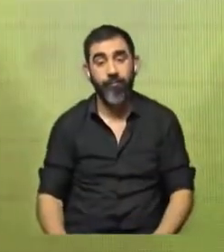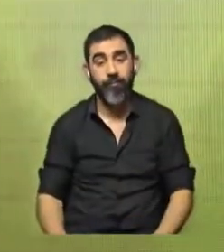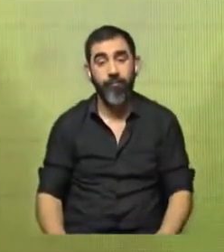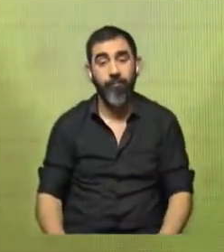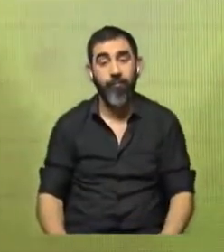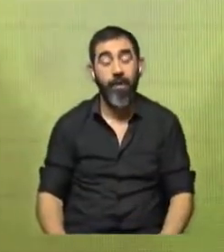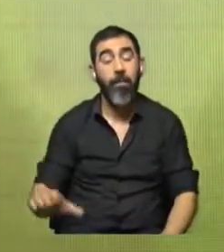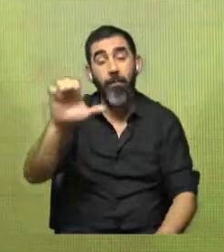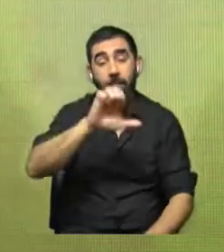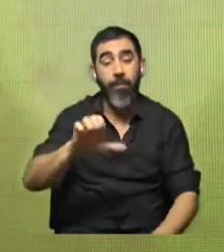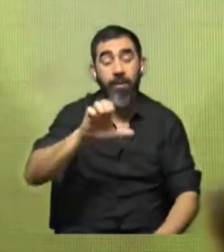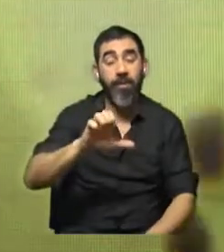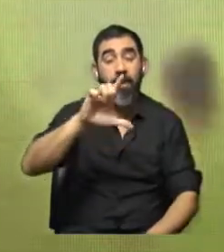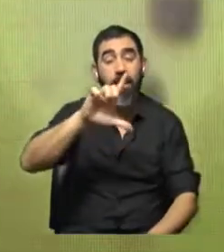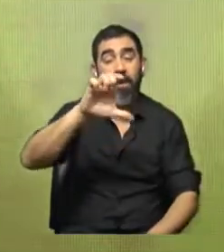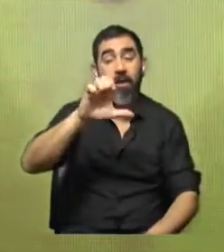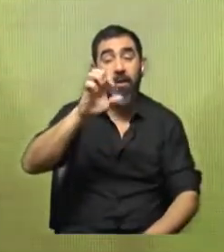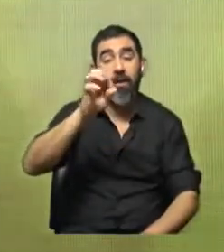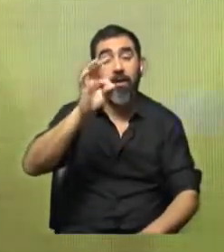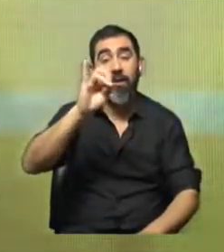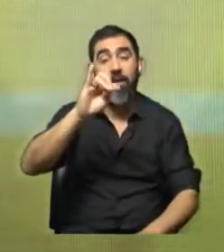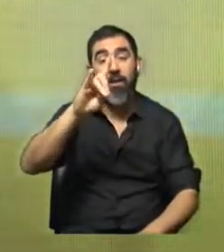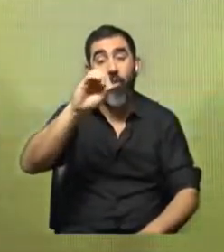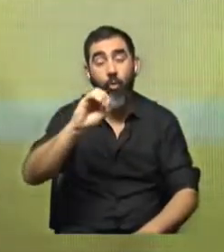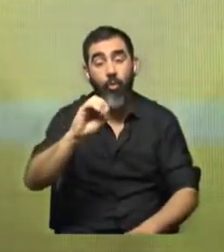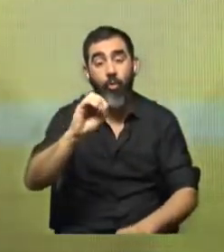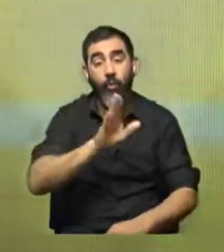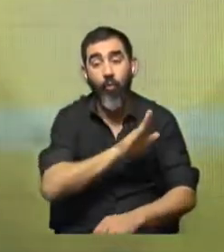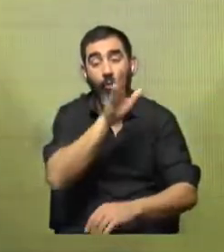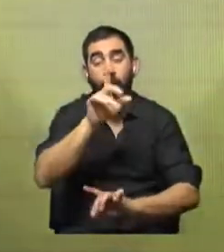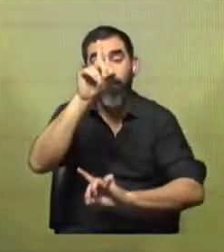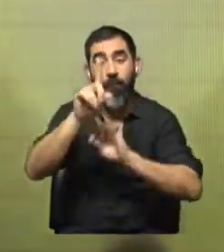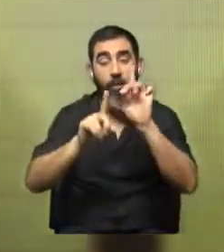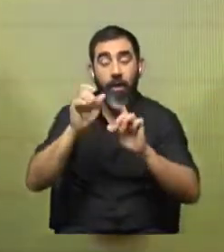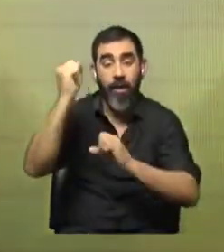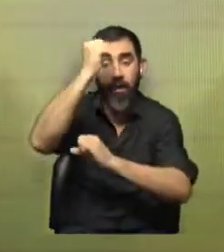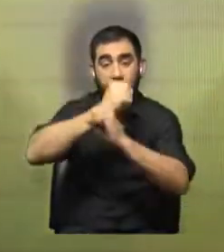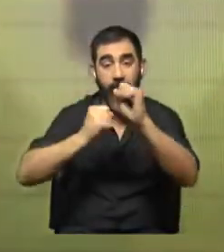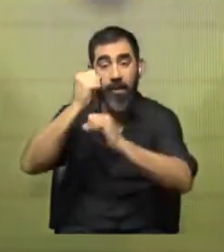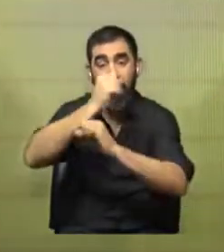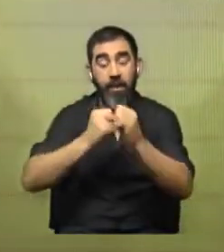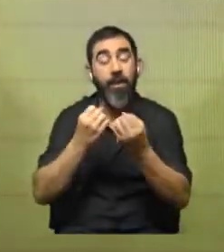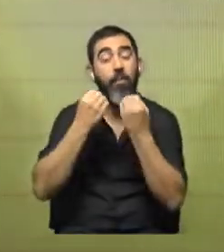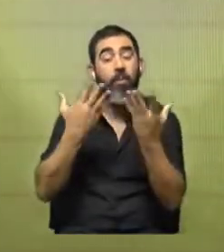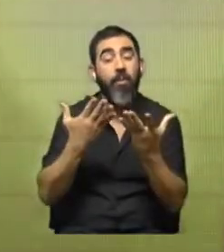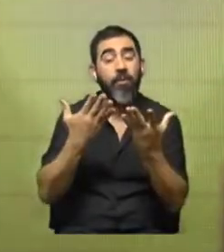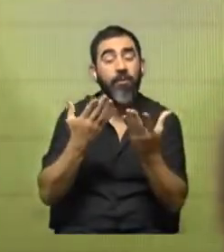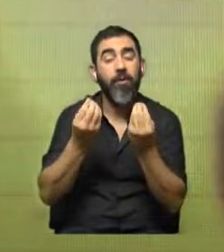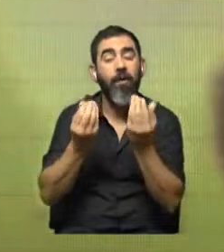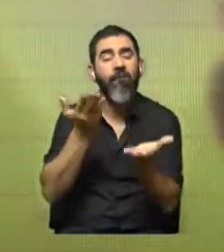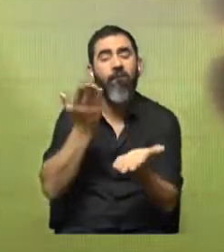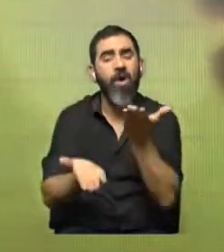en este caso de la empresa Julio César Lestido, que se acercó hacia la Facultad de Ingeniería porque querían